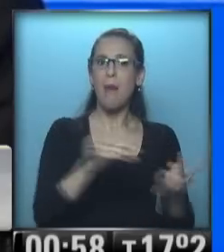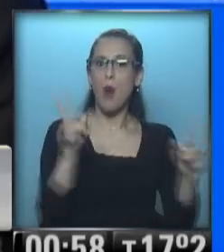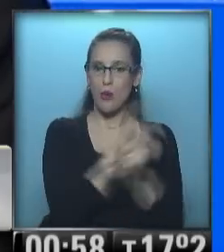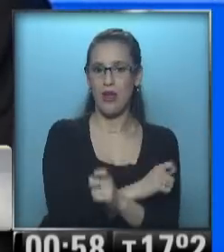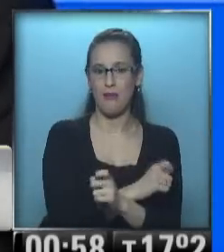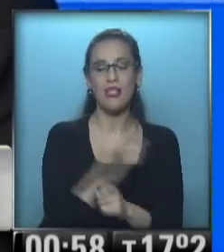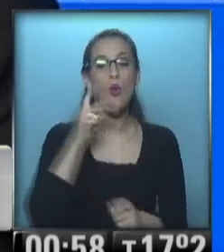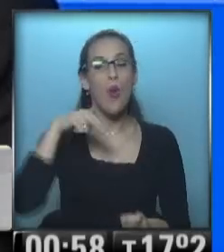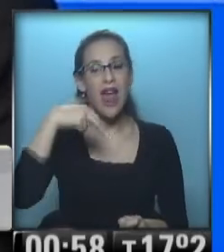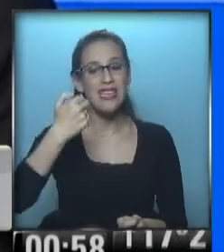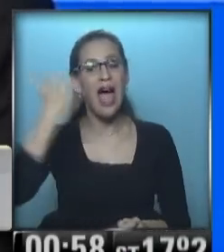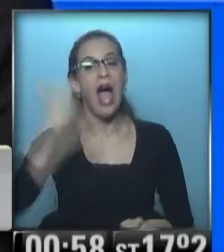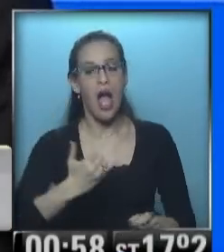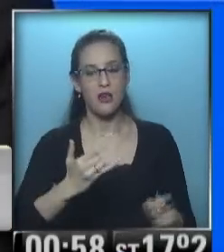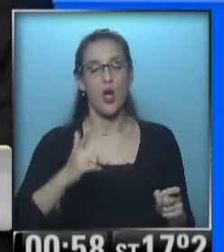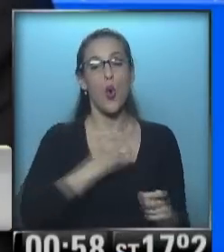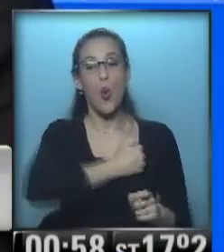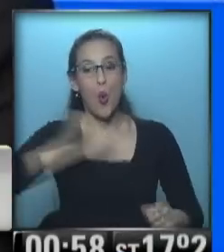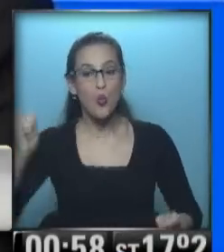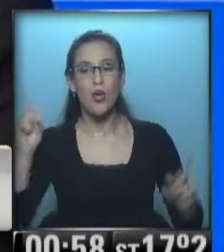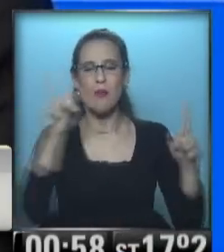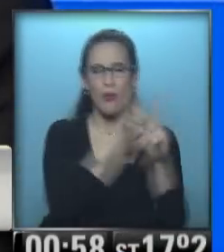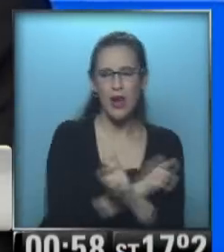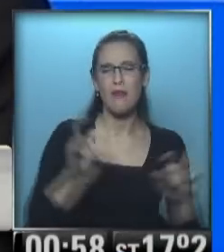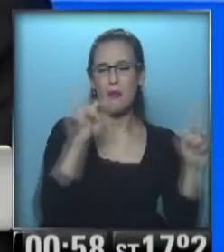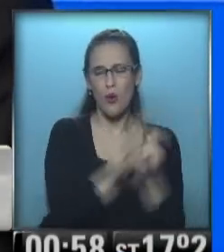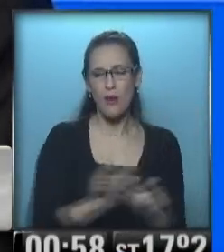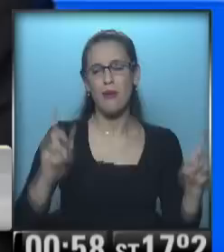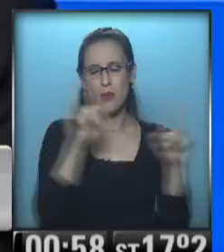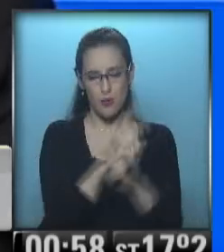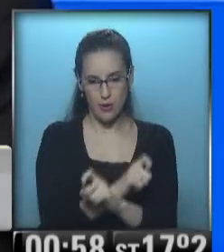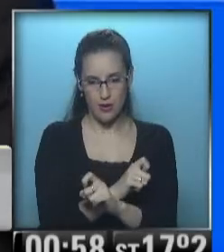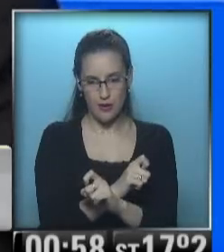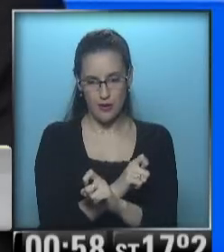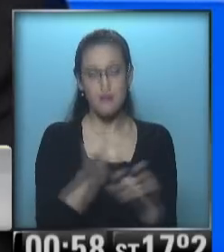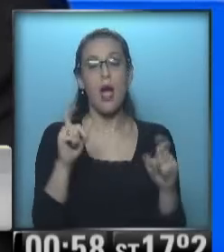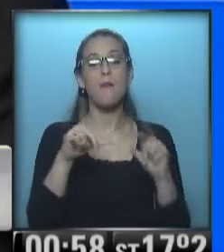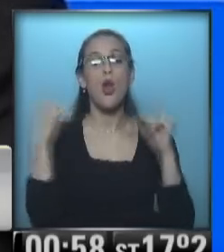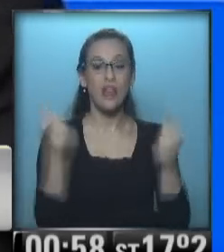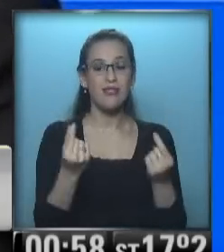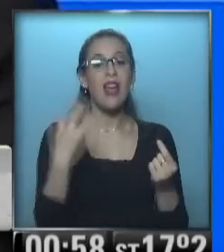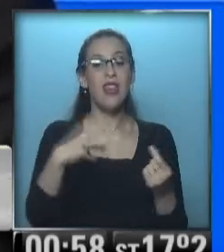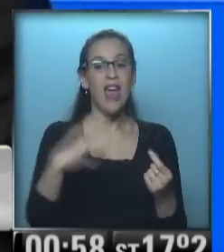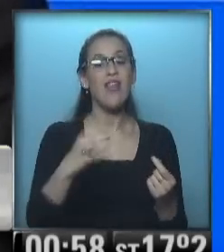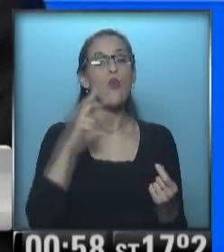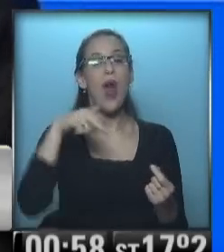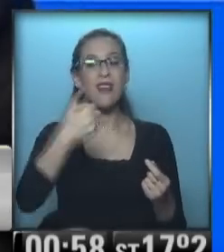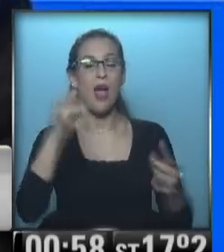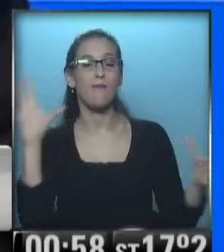mantiene un conflicto con Rusia y con sectores prorrusos que residen en su territorio que reclaman la anexión de Ucrania a ese